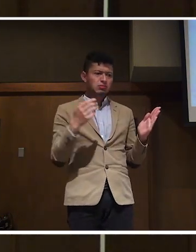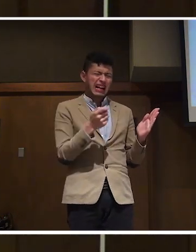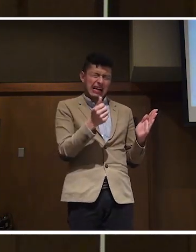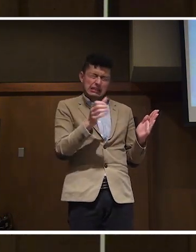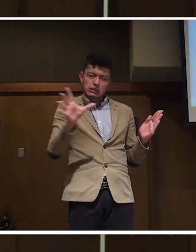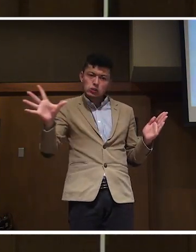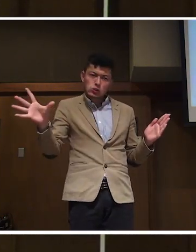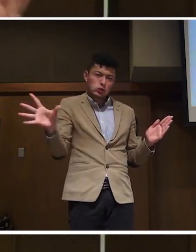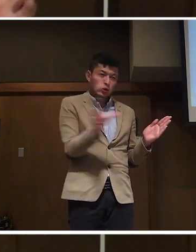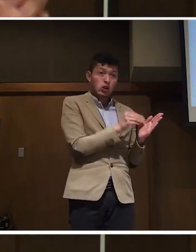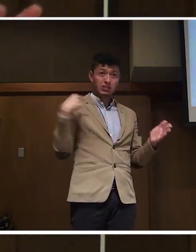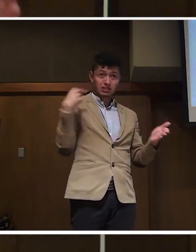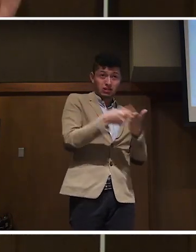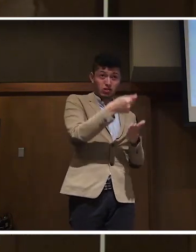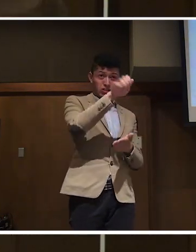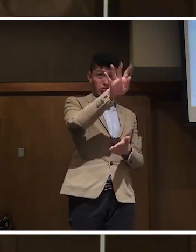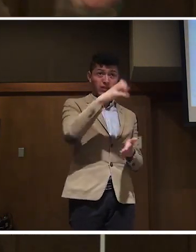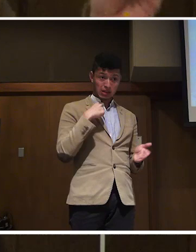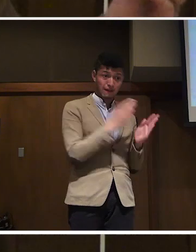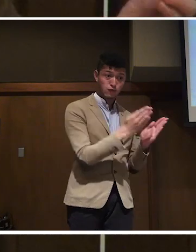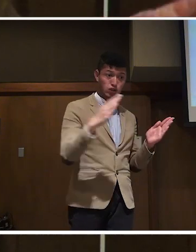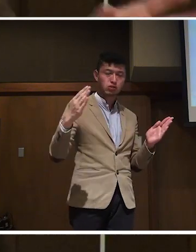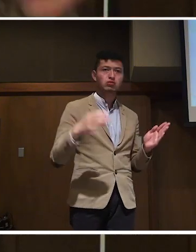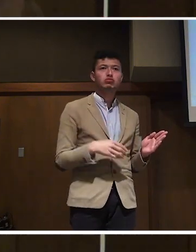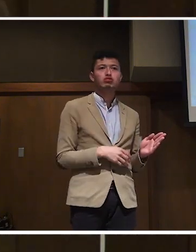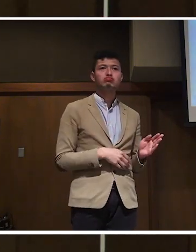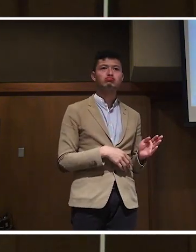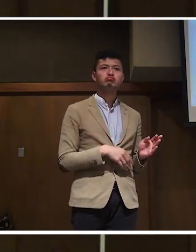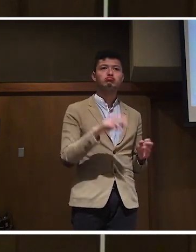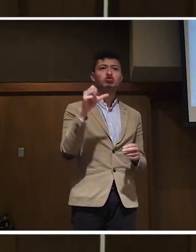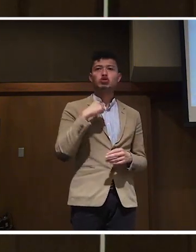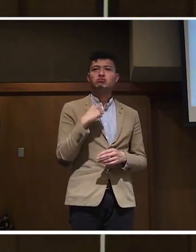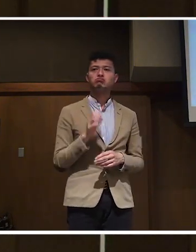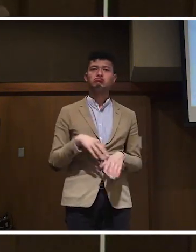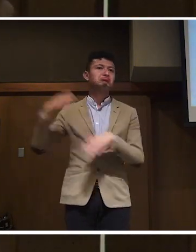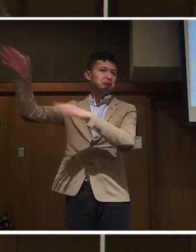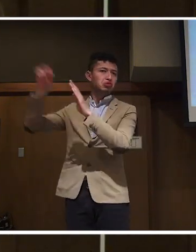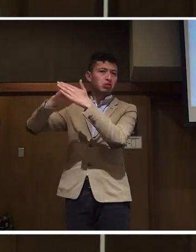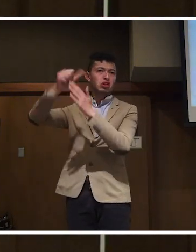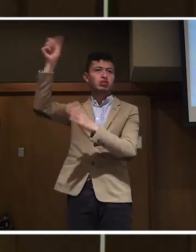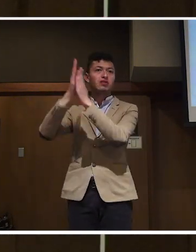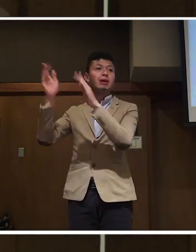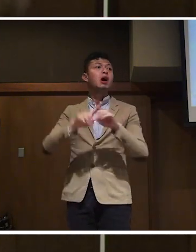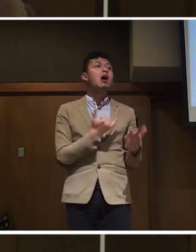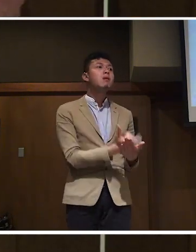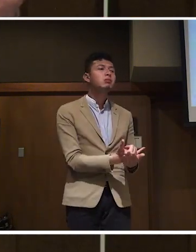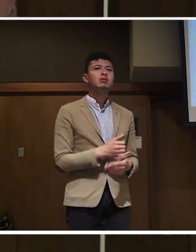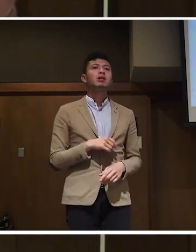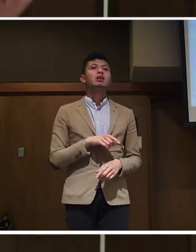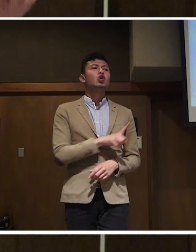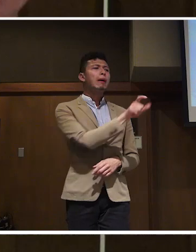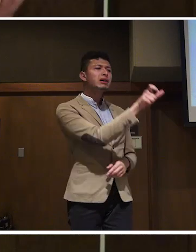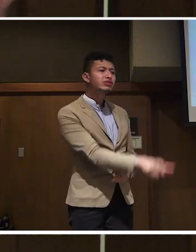todos, pero tiene este fotógrafo acá, estos pintores de viaje,